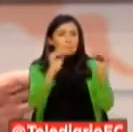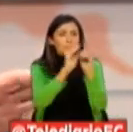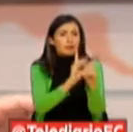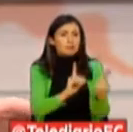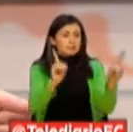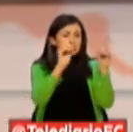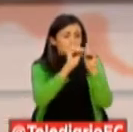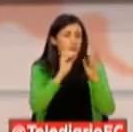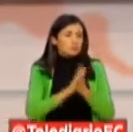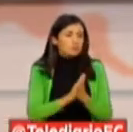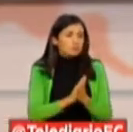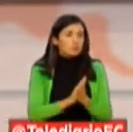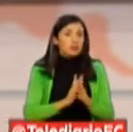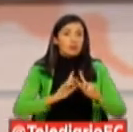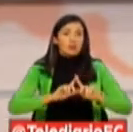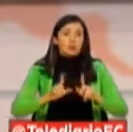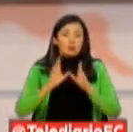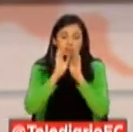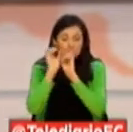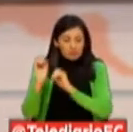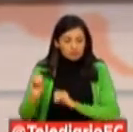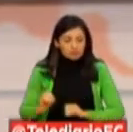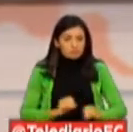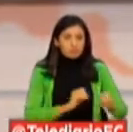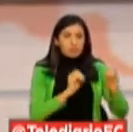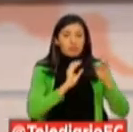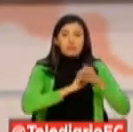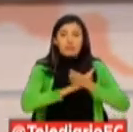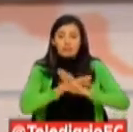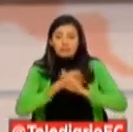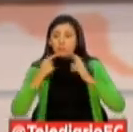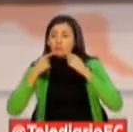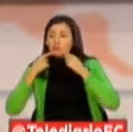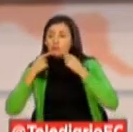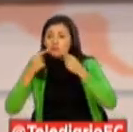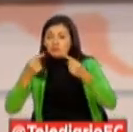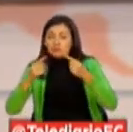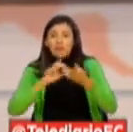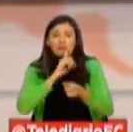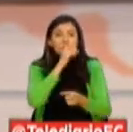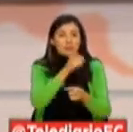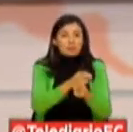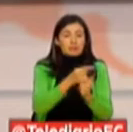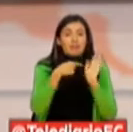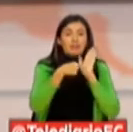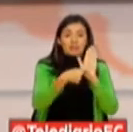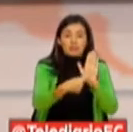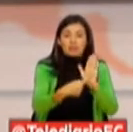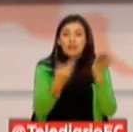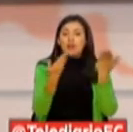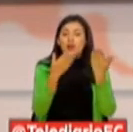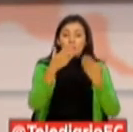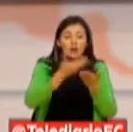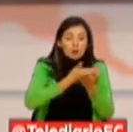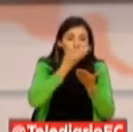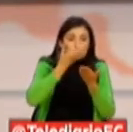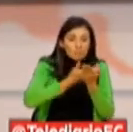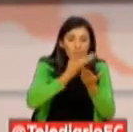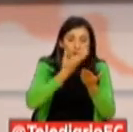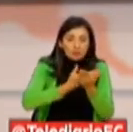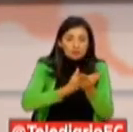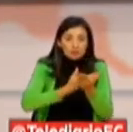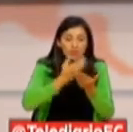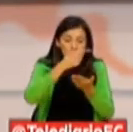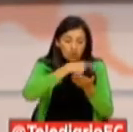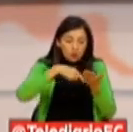pueda decir, y los va a organizar y va a dar una imagen real del plato y en el plato